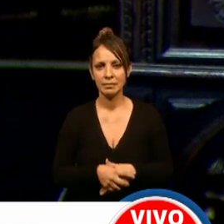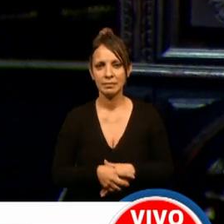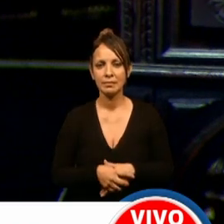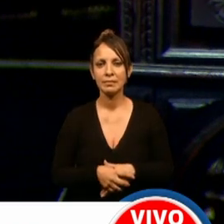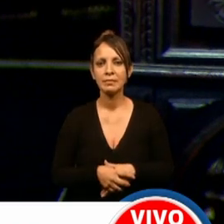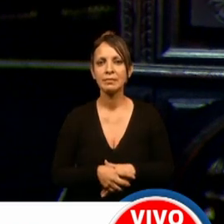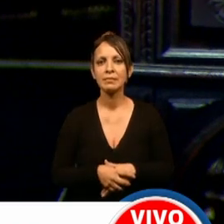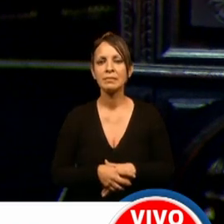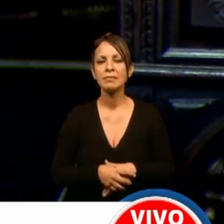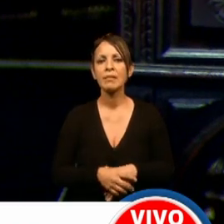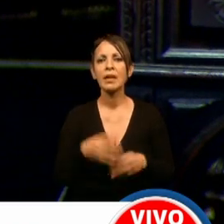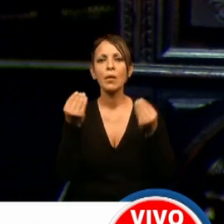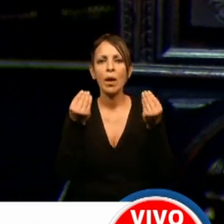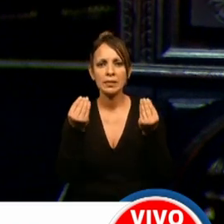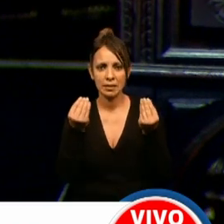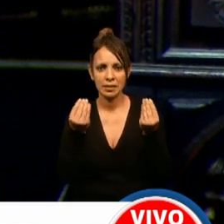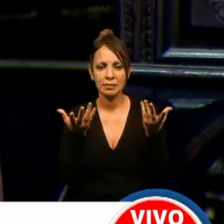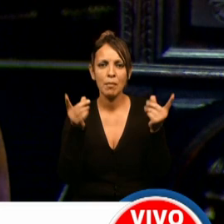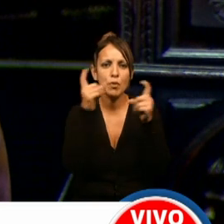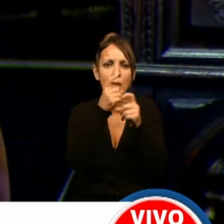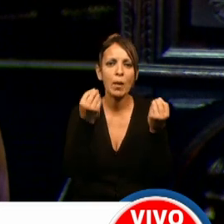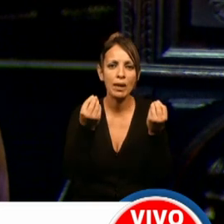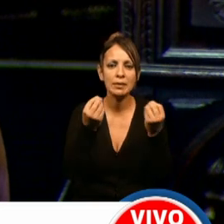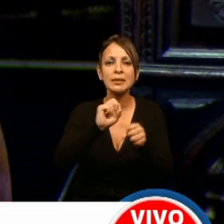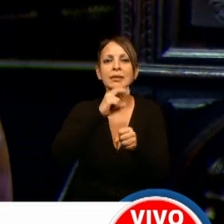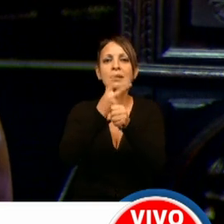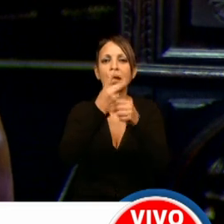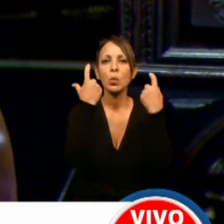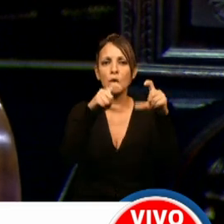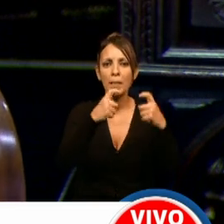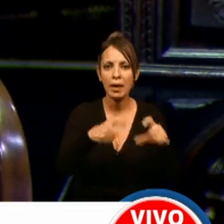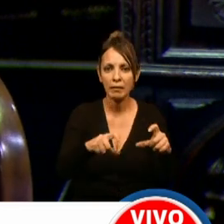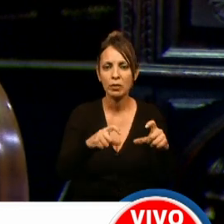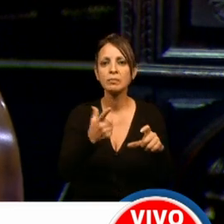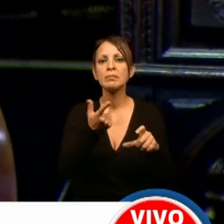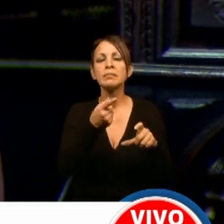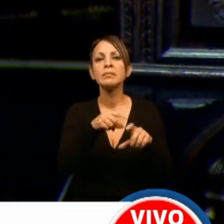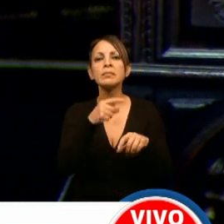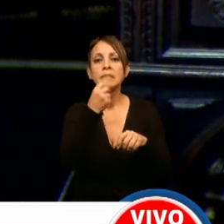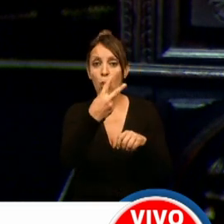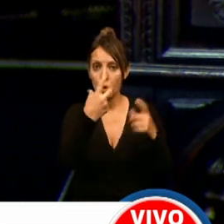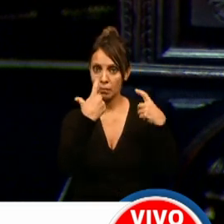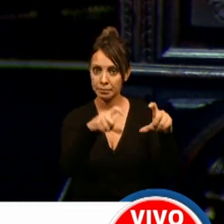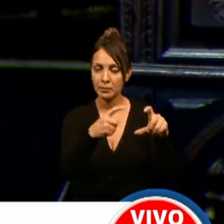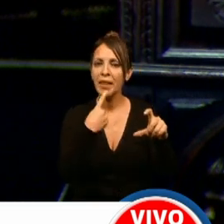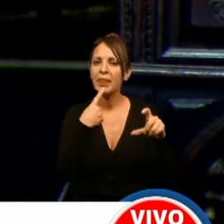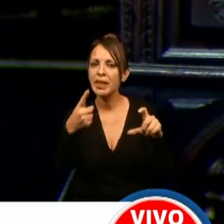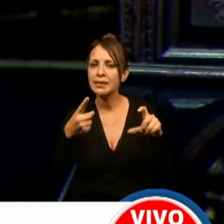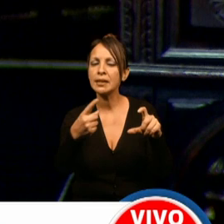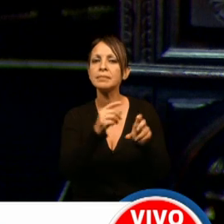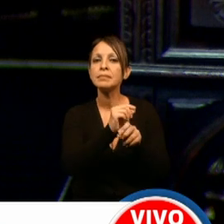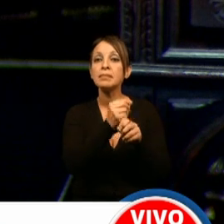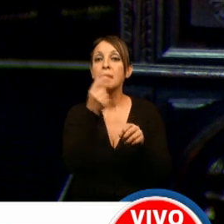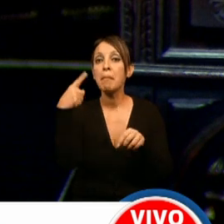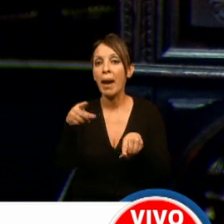y el inconveniente que yo encuentro es este segundo párrafo que señala expresamente dice al fin de garantizar